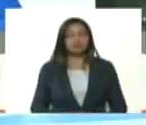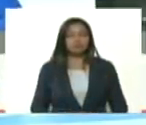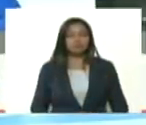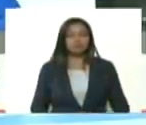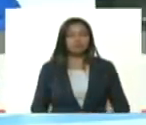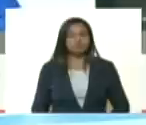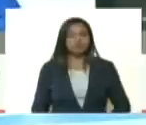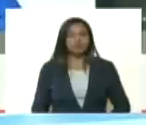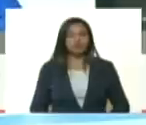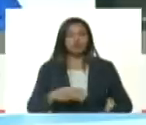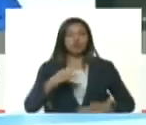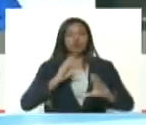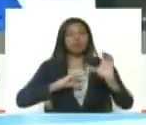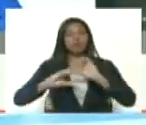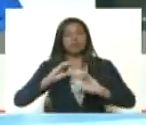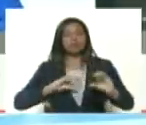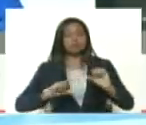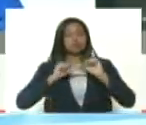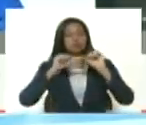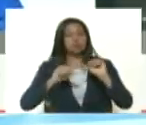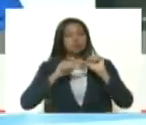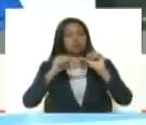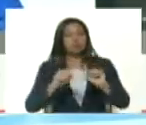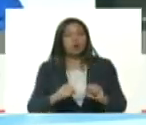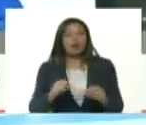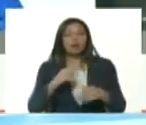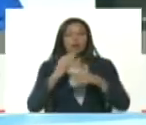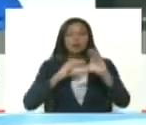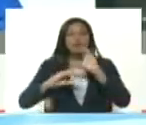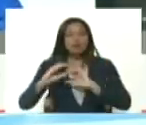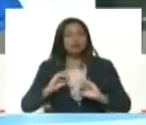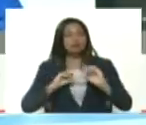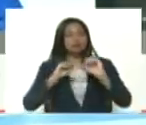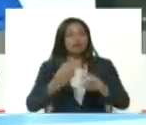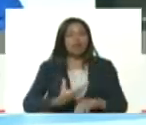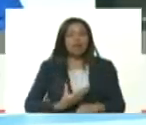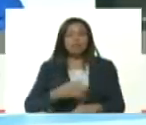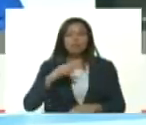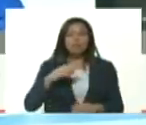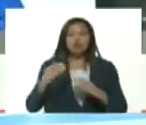Comunicación permanente, gobernador. Comunicación permanente, alcalde.